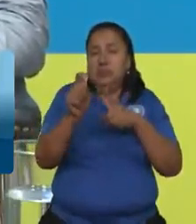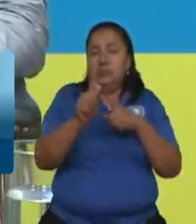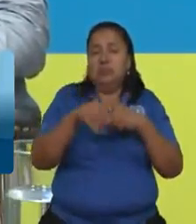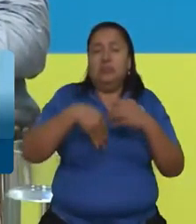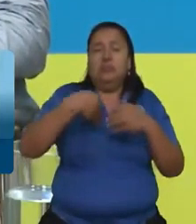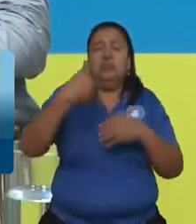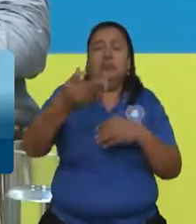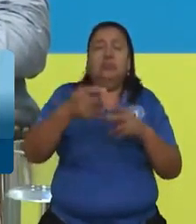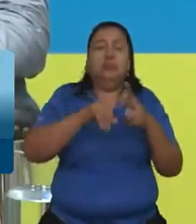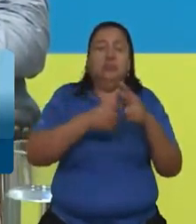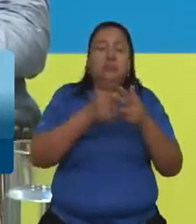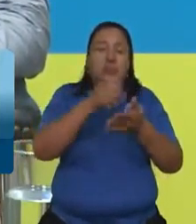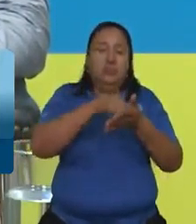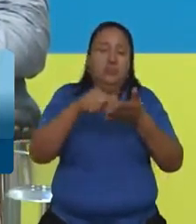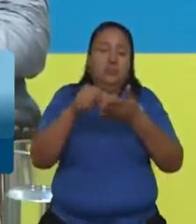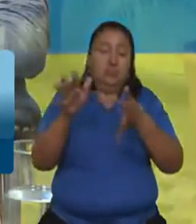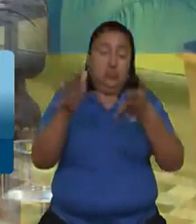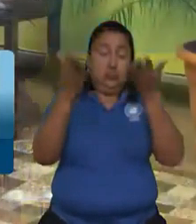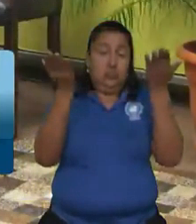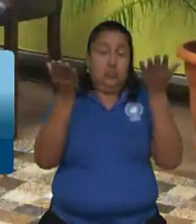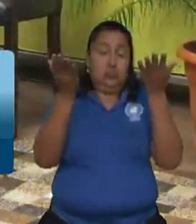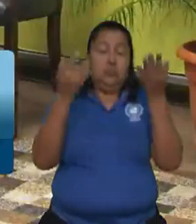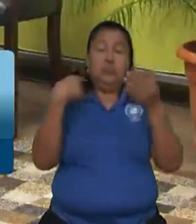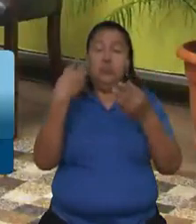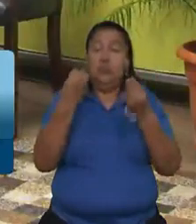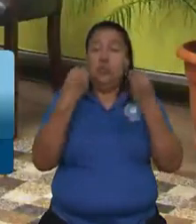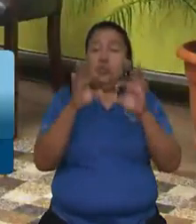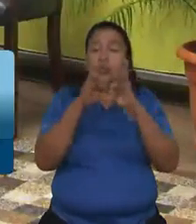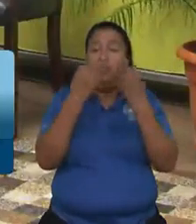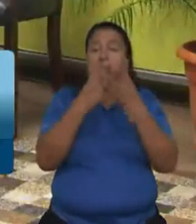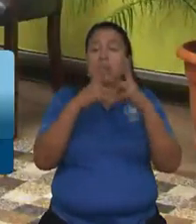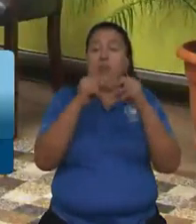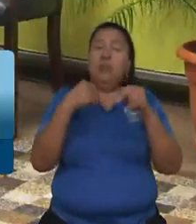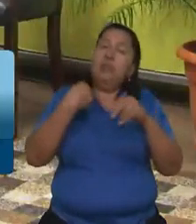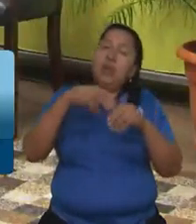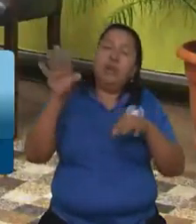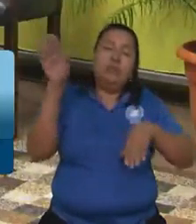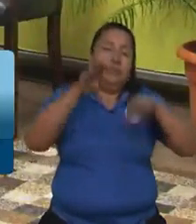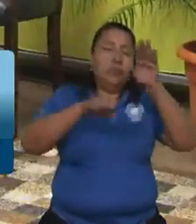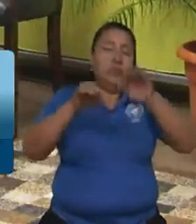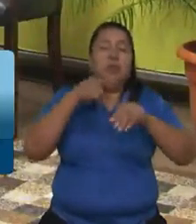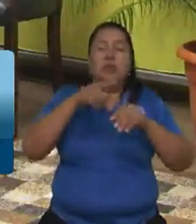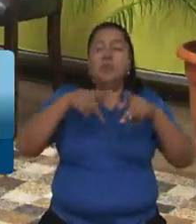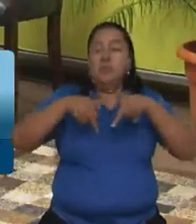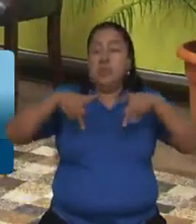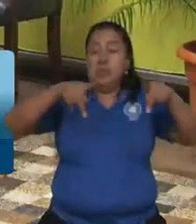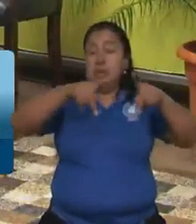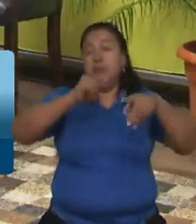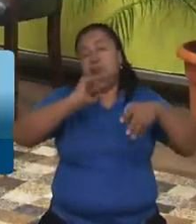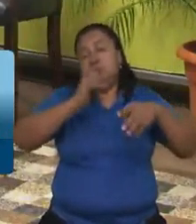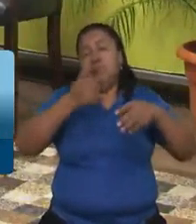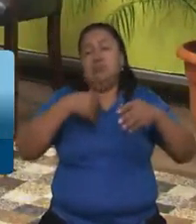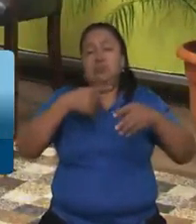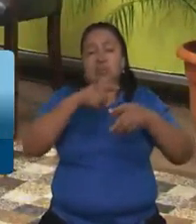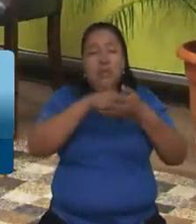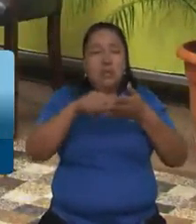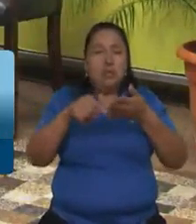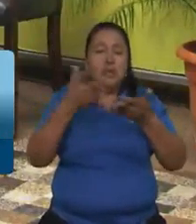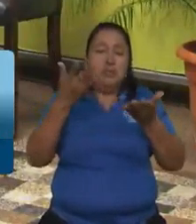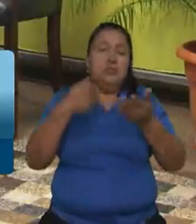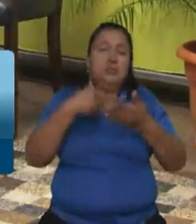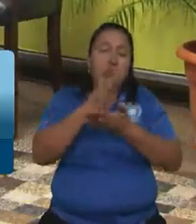agua una vez que nosotros vamos a una piscina, un río o ya sea bien al mar. Muy importante este tema, a